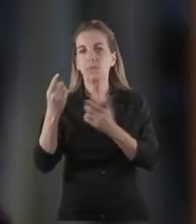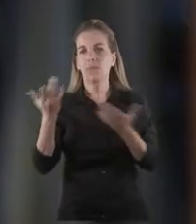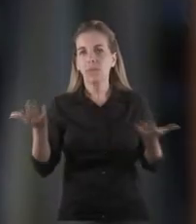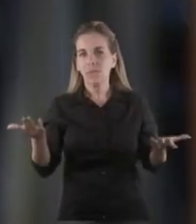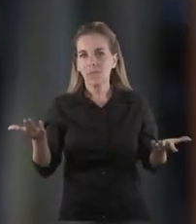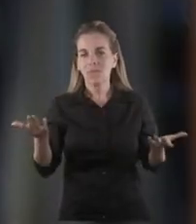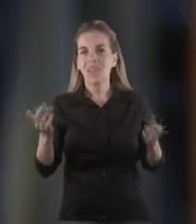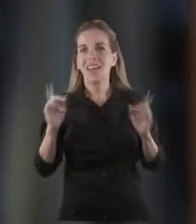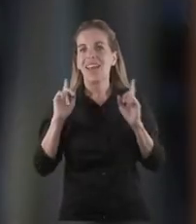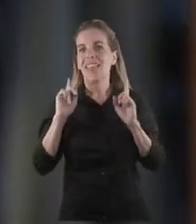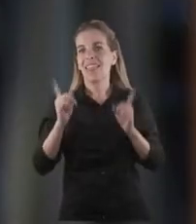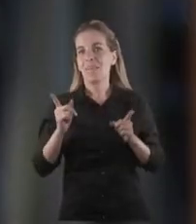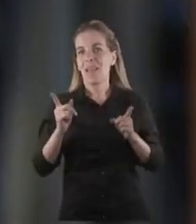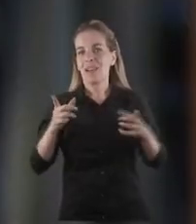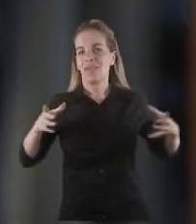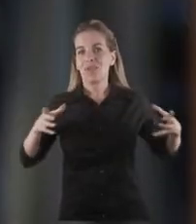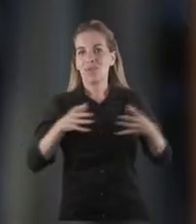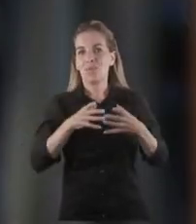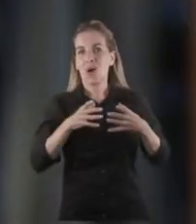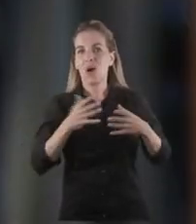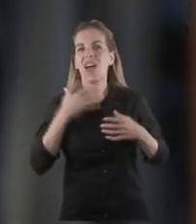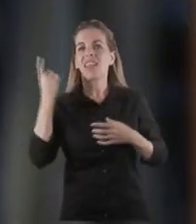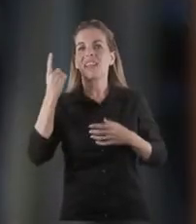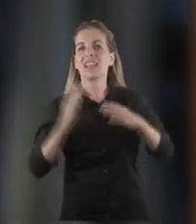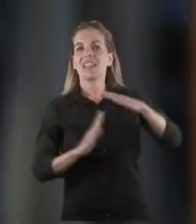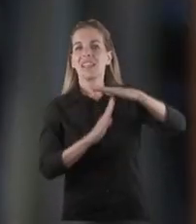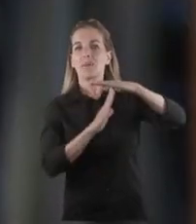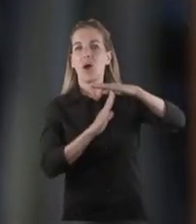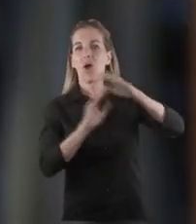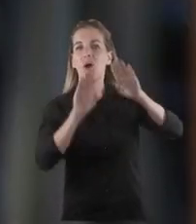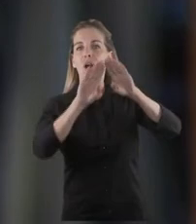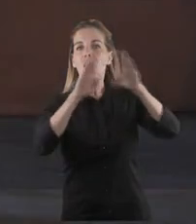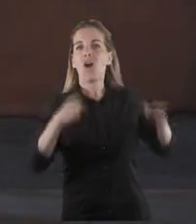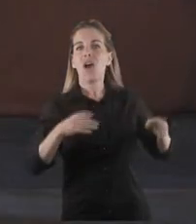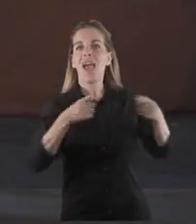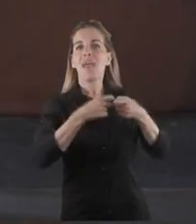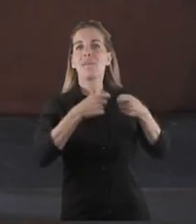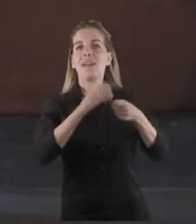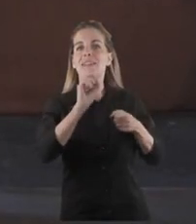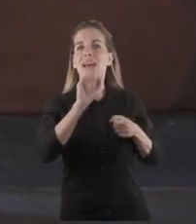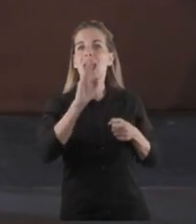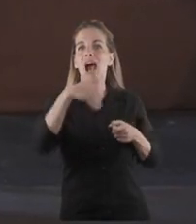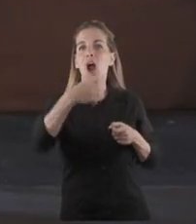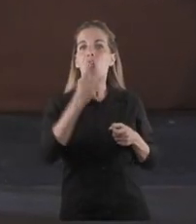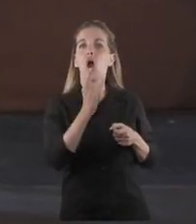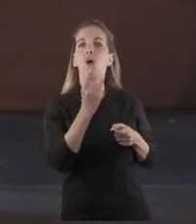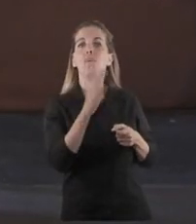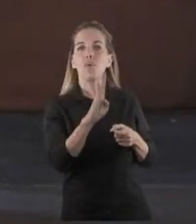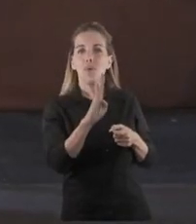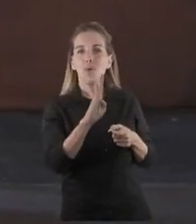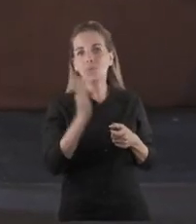al personal directivo de Ombú, Orlando, nos sentimos, siempre digo lo mismo, como en nuestra propia